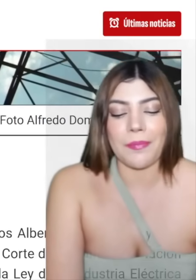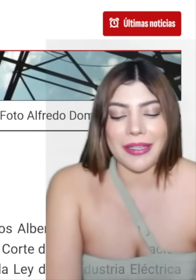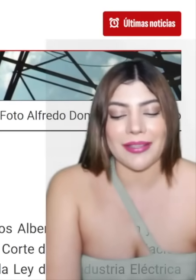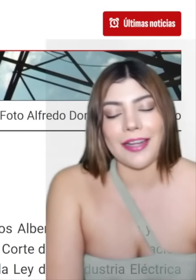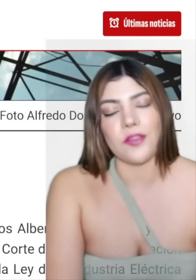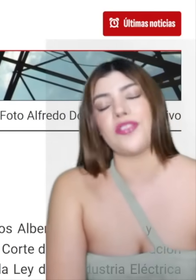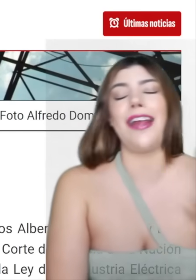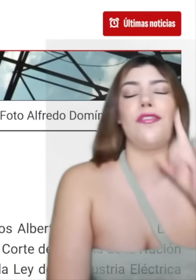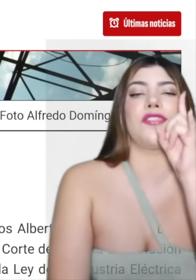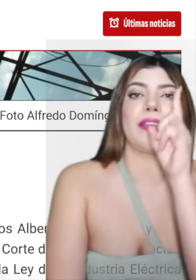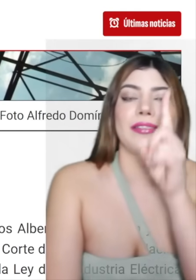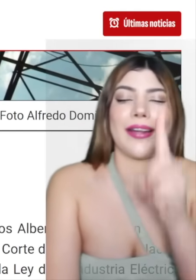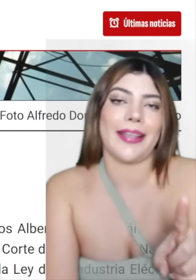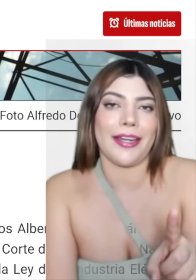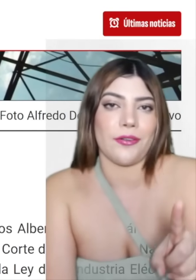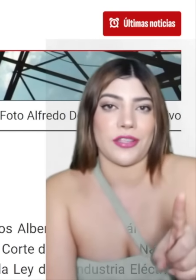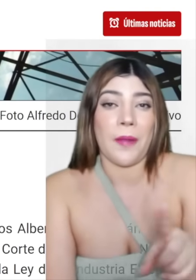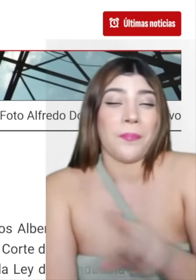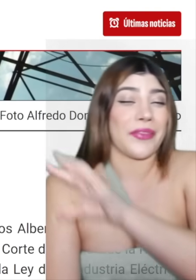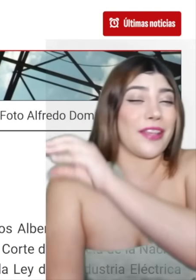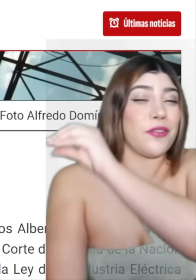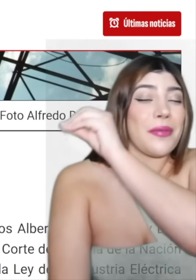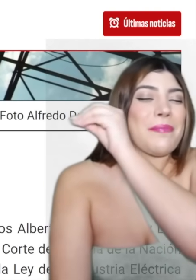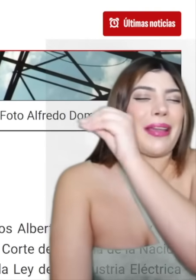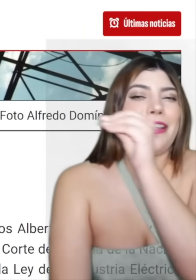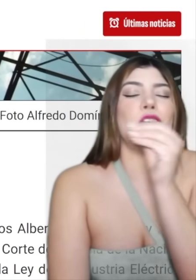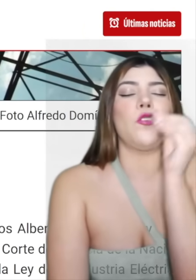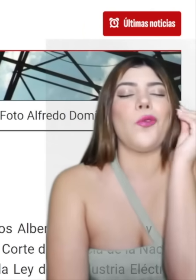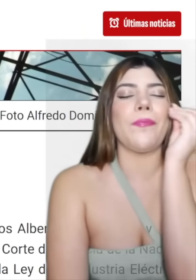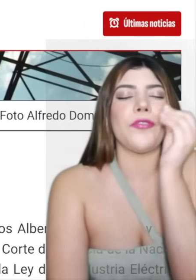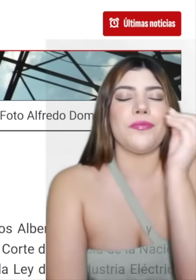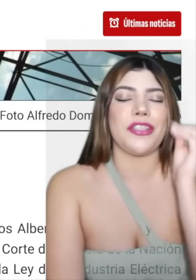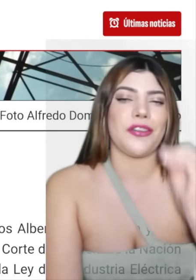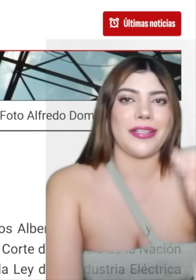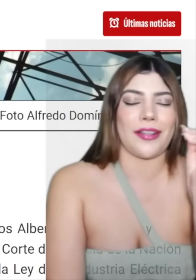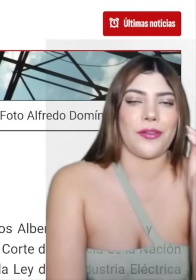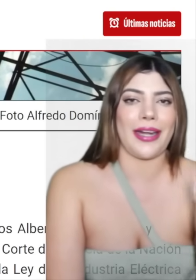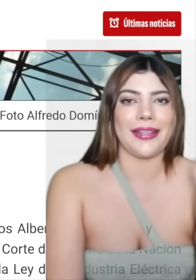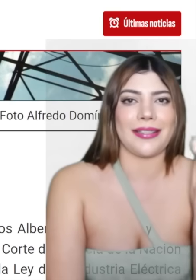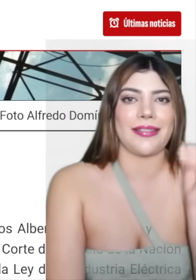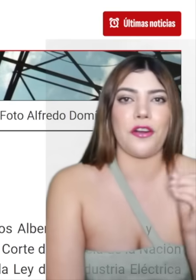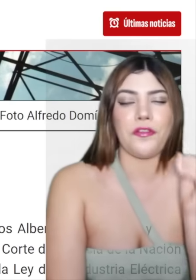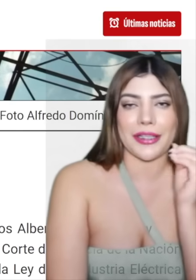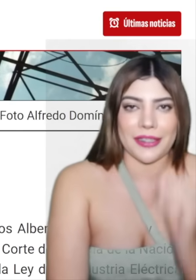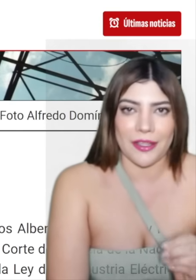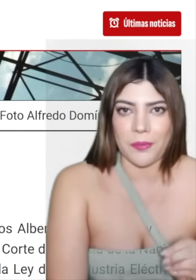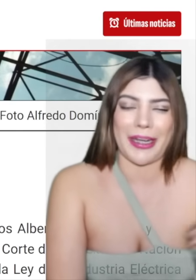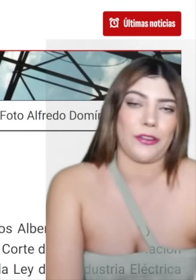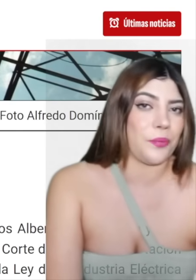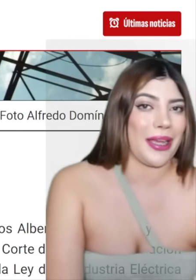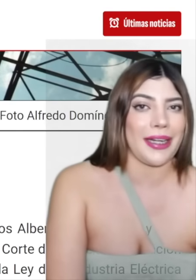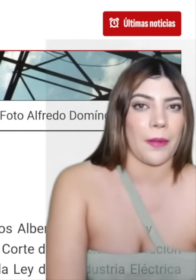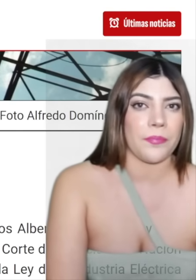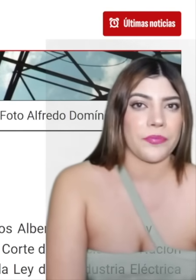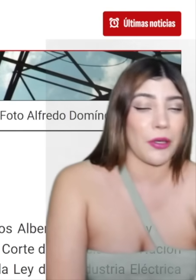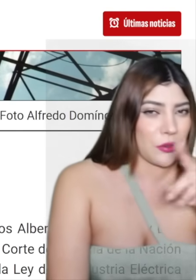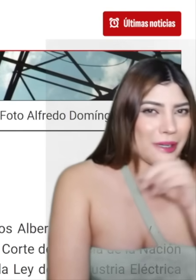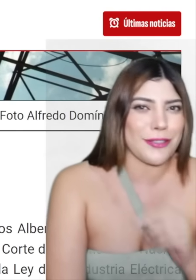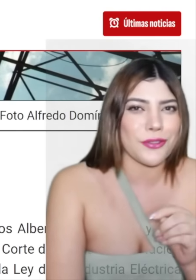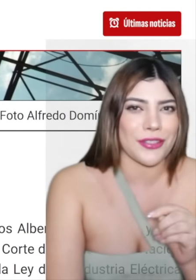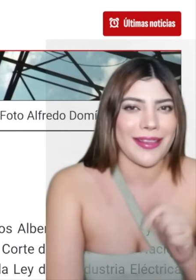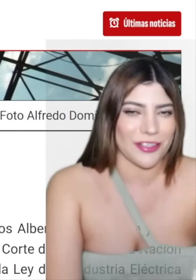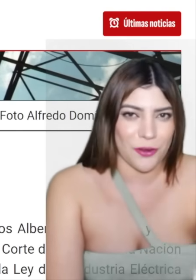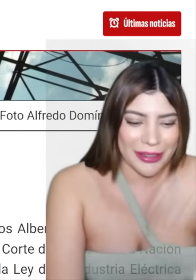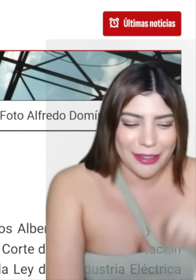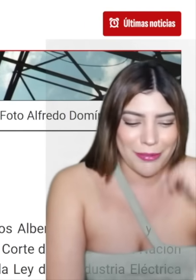los empresarios, a los extranjeros, que yo no me imagino cuántos millones de dólares les están ofreciendo para tumbarla. ¿Cuánto